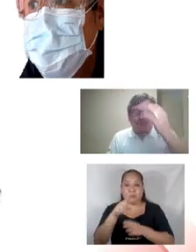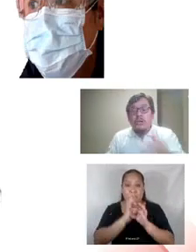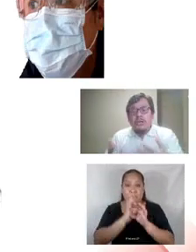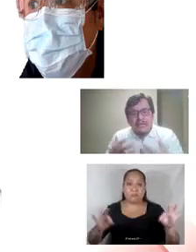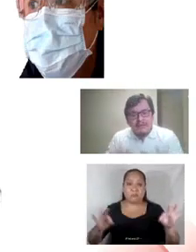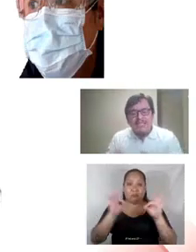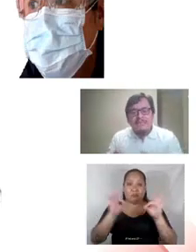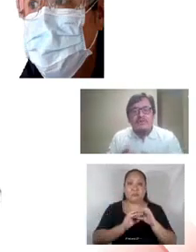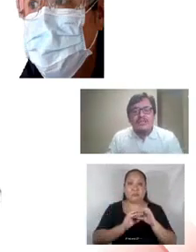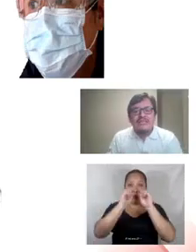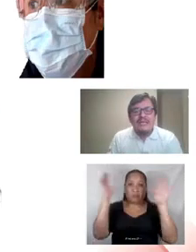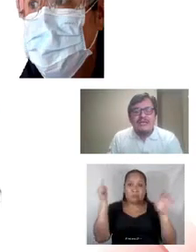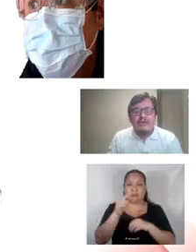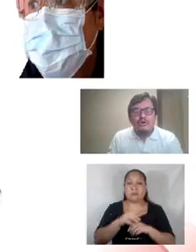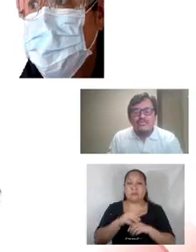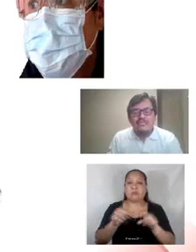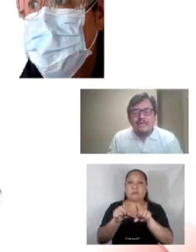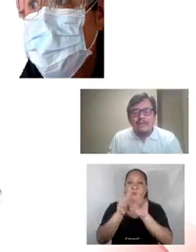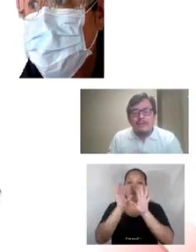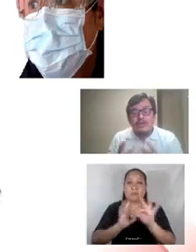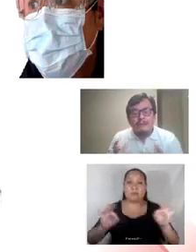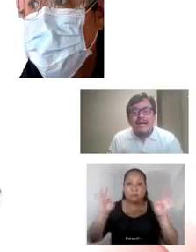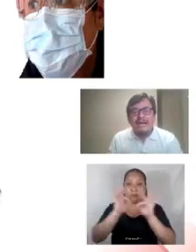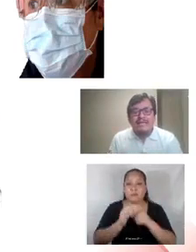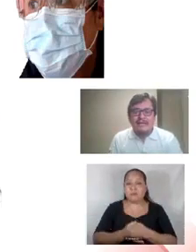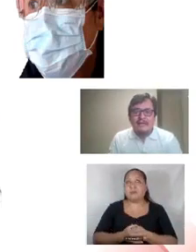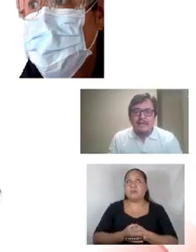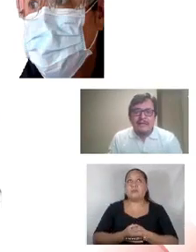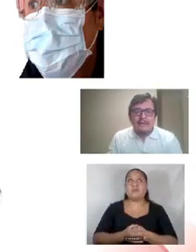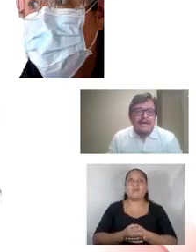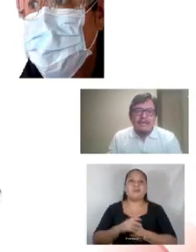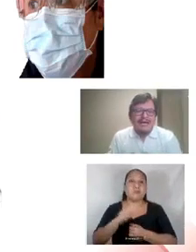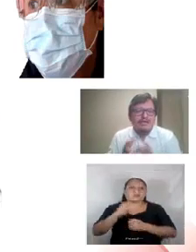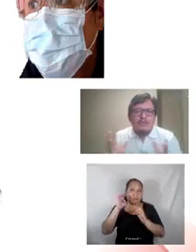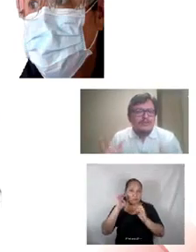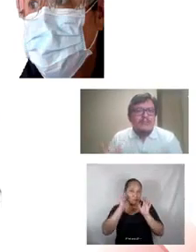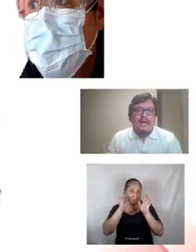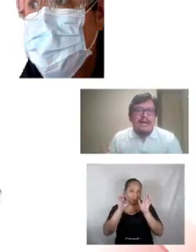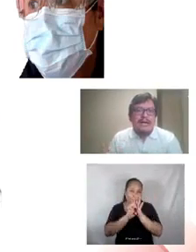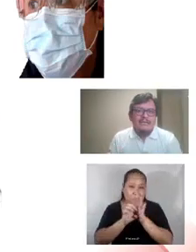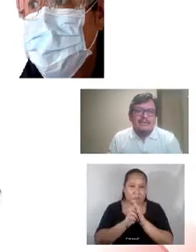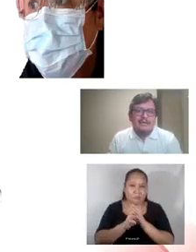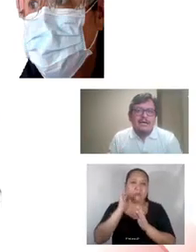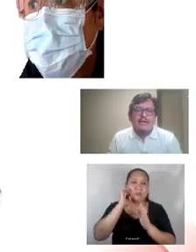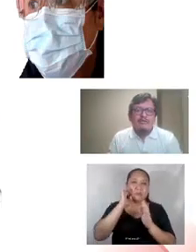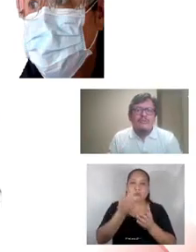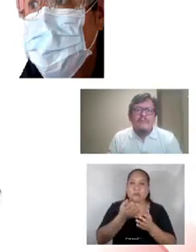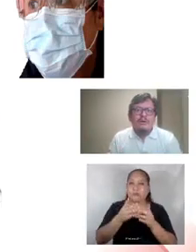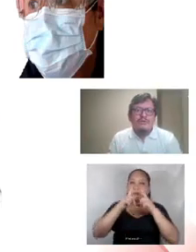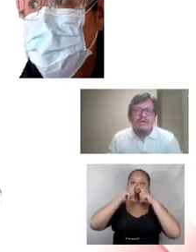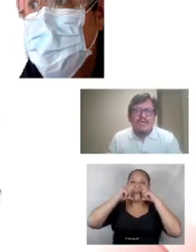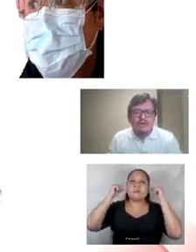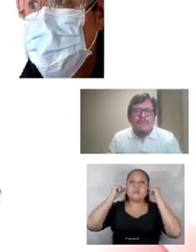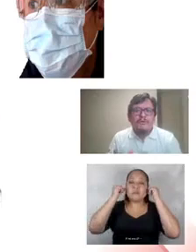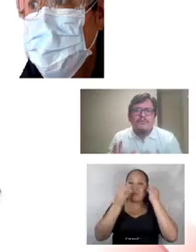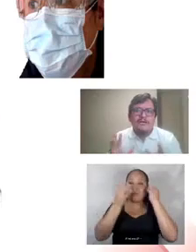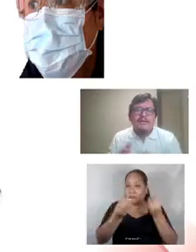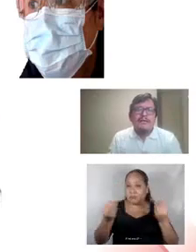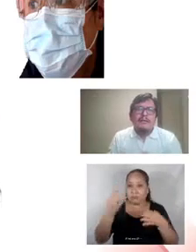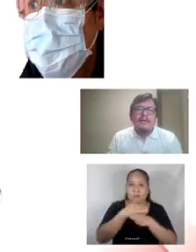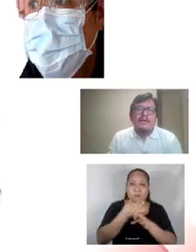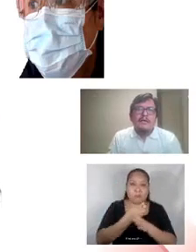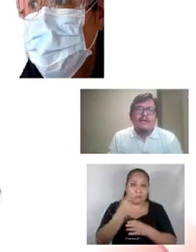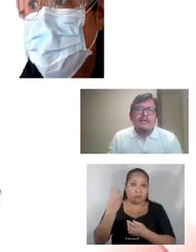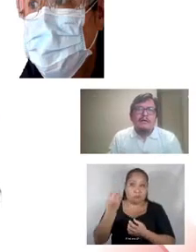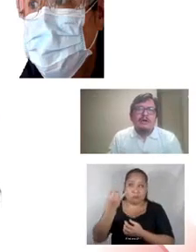claro esto. También es importante cosas respecto a la mascarilla. Hay varios tipos de mascarillas. Algunos me preguntan, y quiero